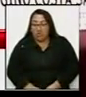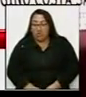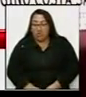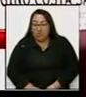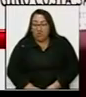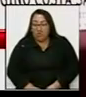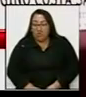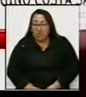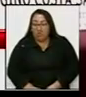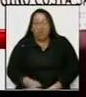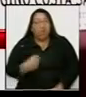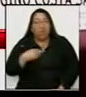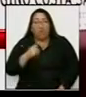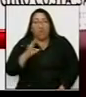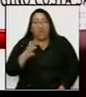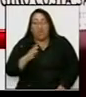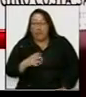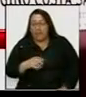esa eliminación.